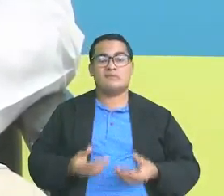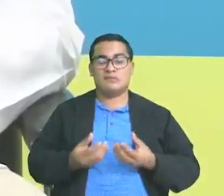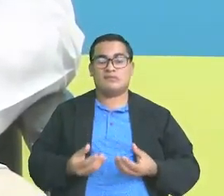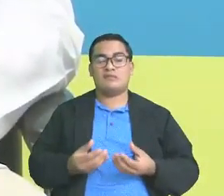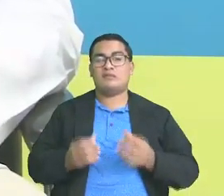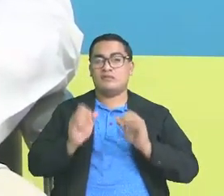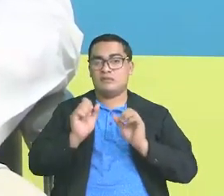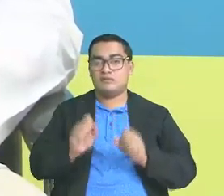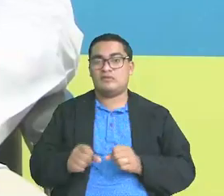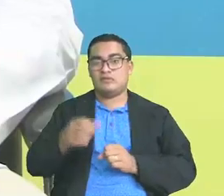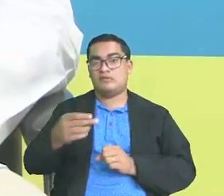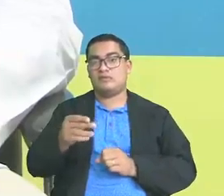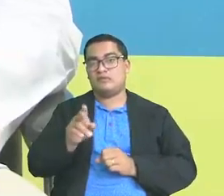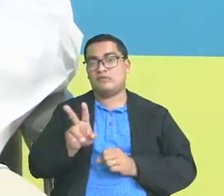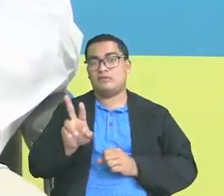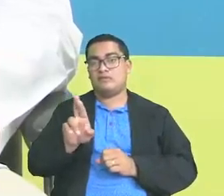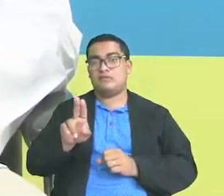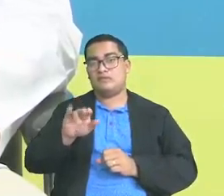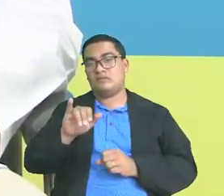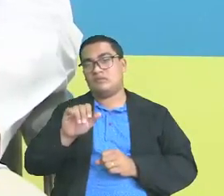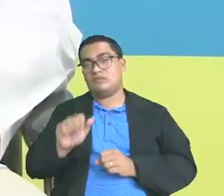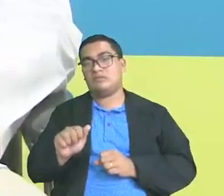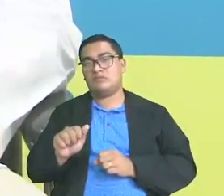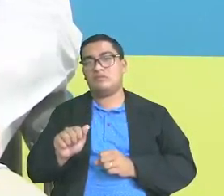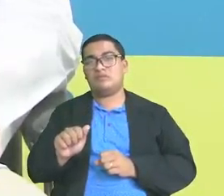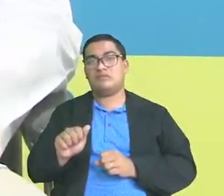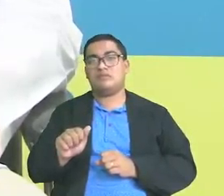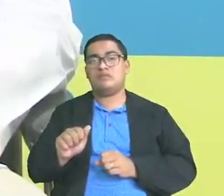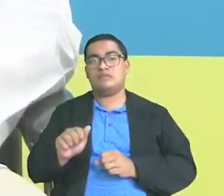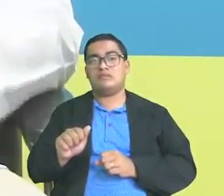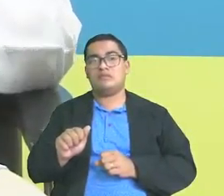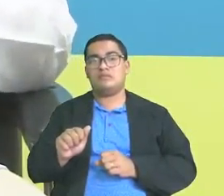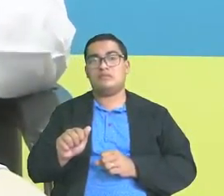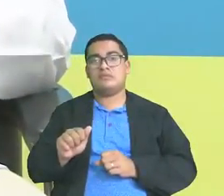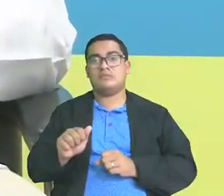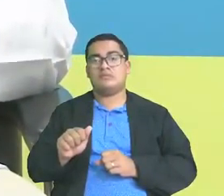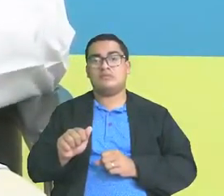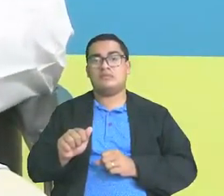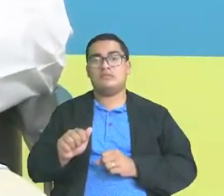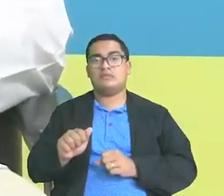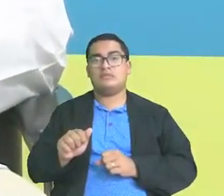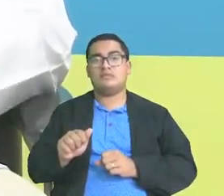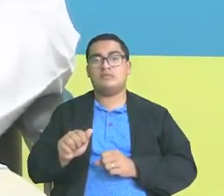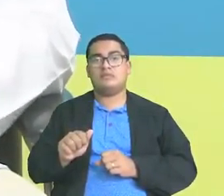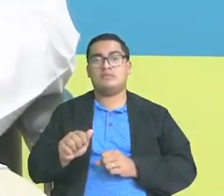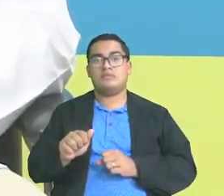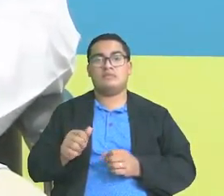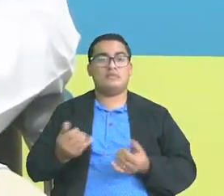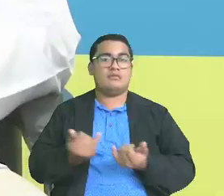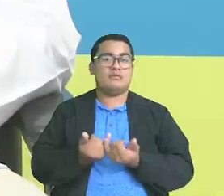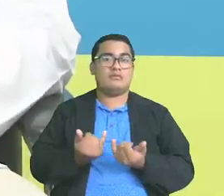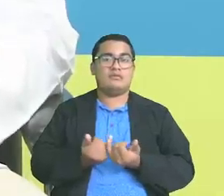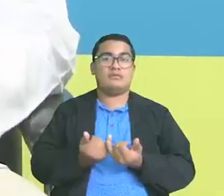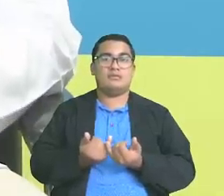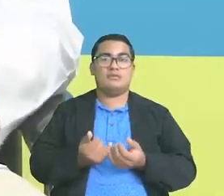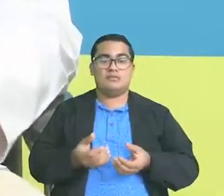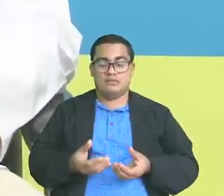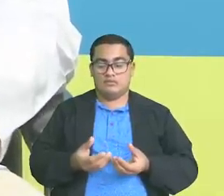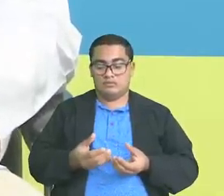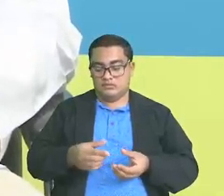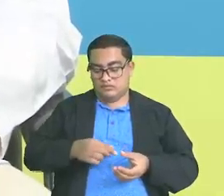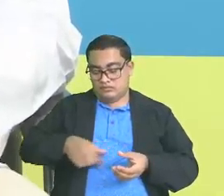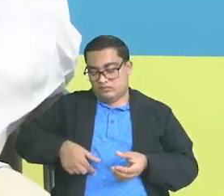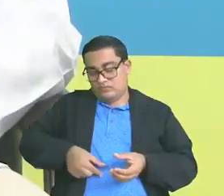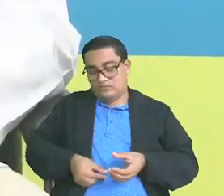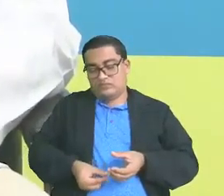tener una hernia, que es cuando entran vísceras, hablando vísceras, intestino, uh-huh, a la zona del testículo,